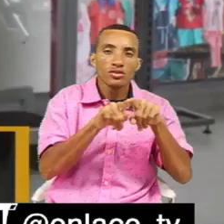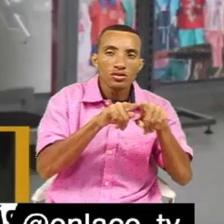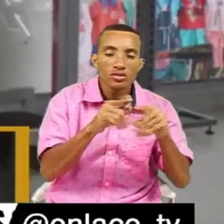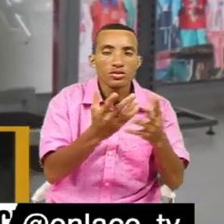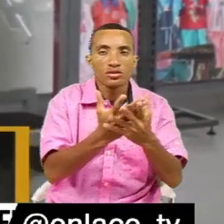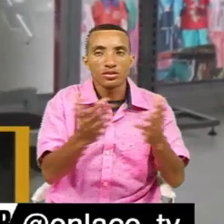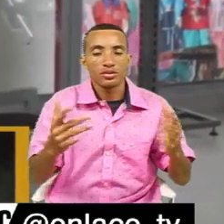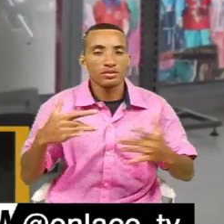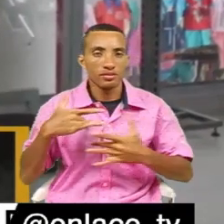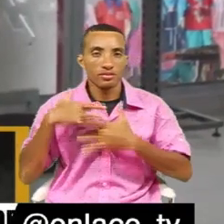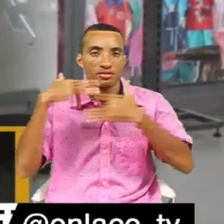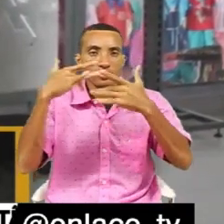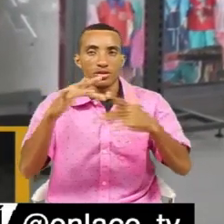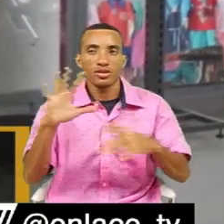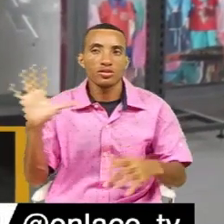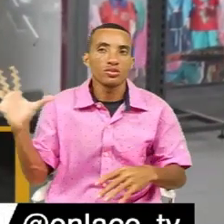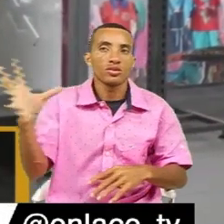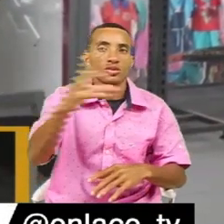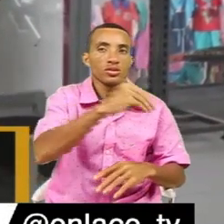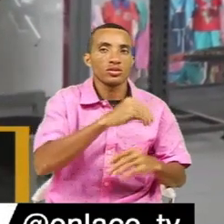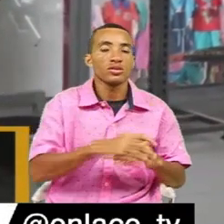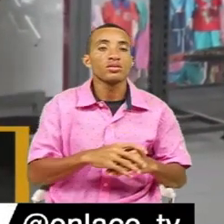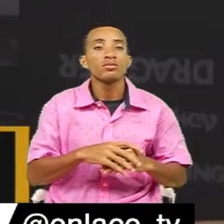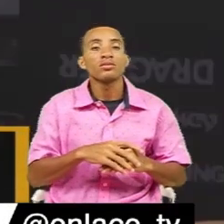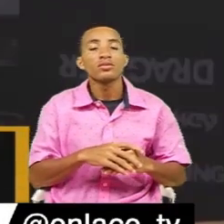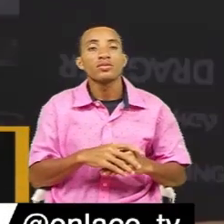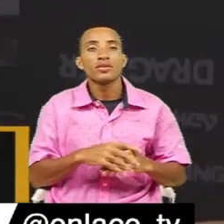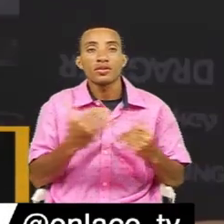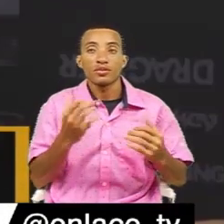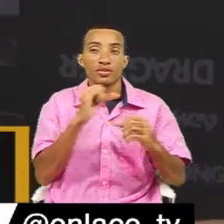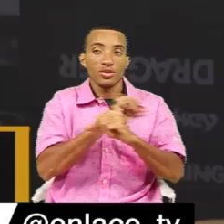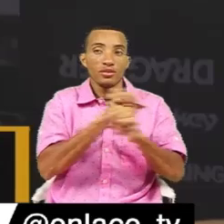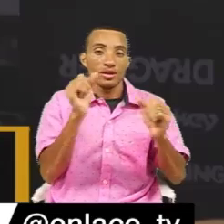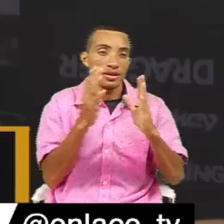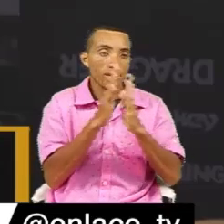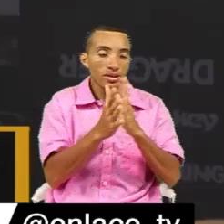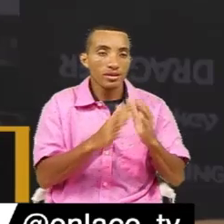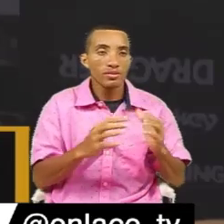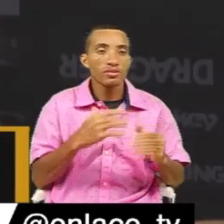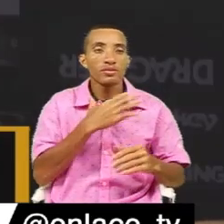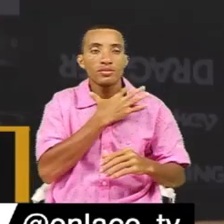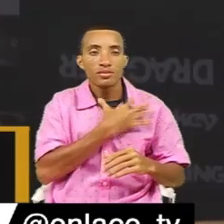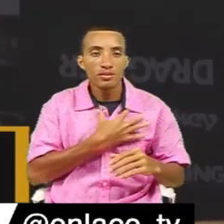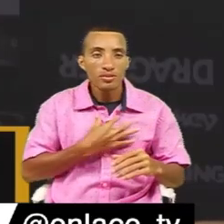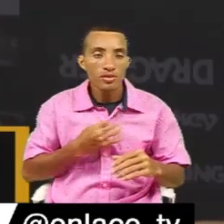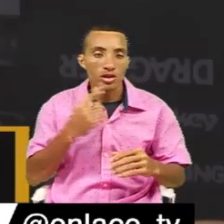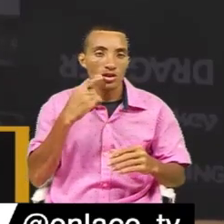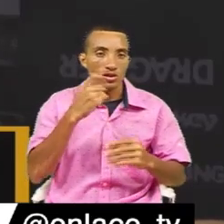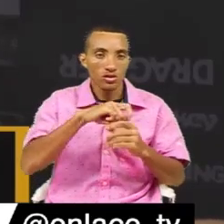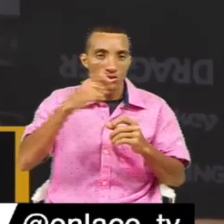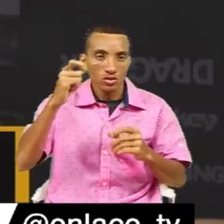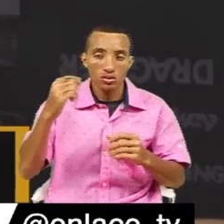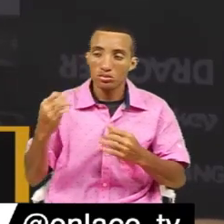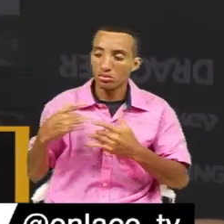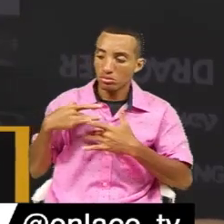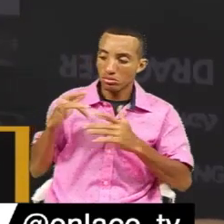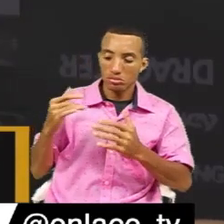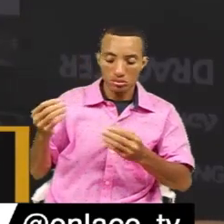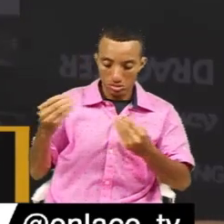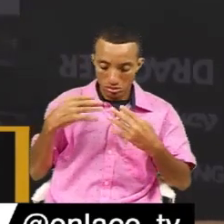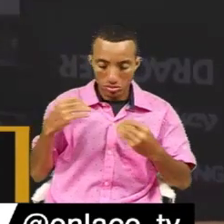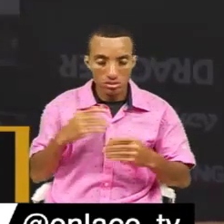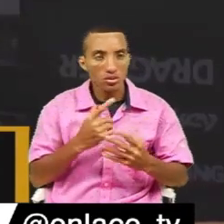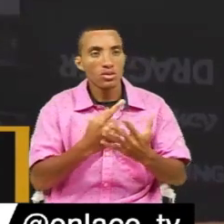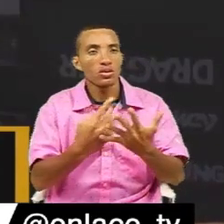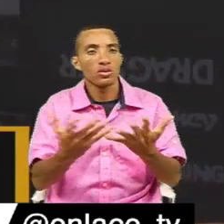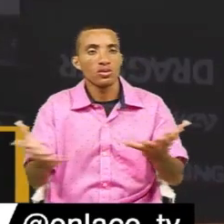comerciantes excelentes. Tenemos, yo les contaba esta mañana que desde joyas de oro que nos han donado y